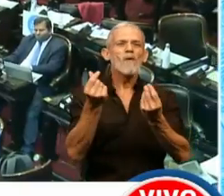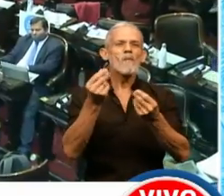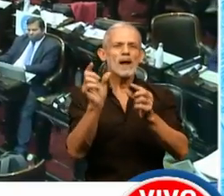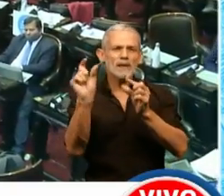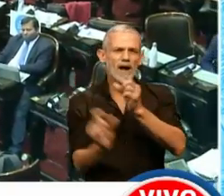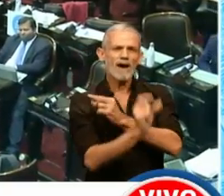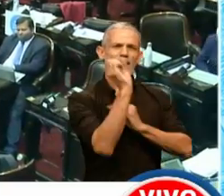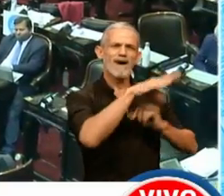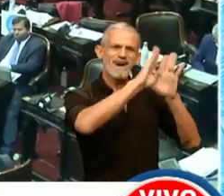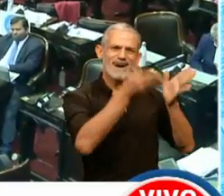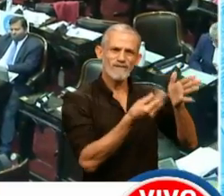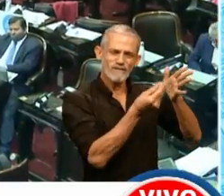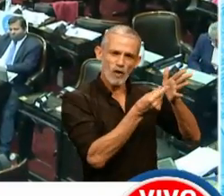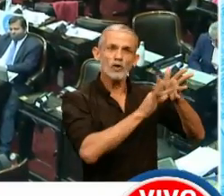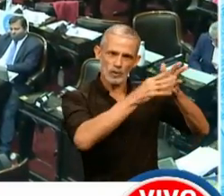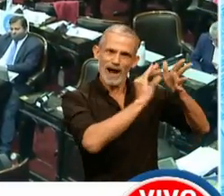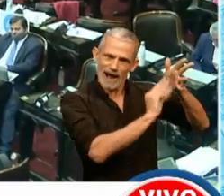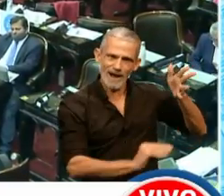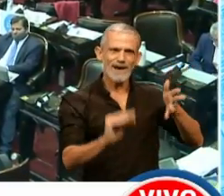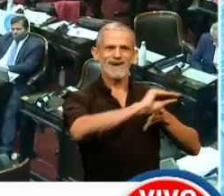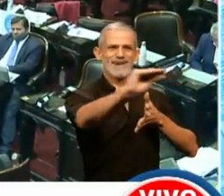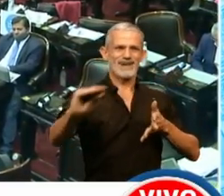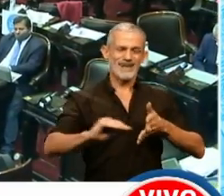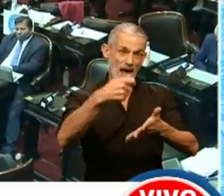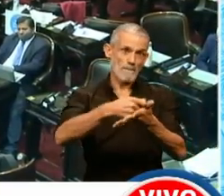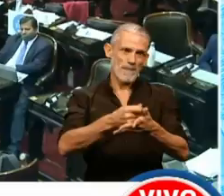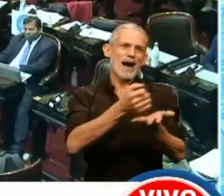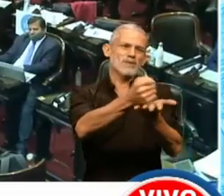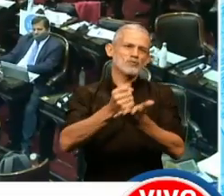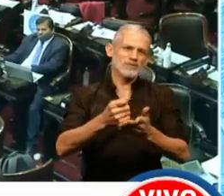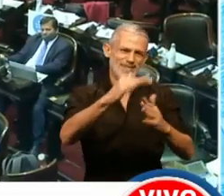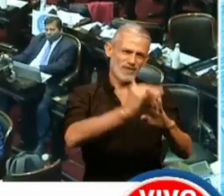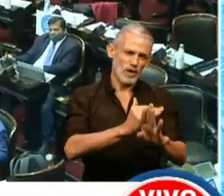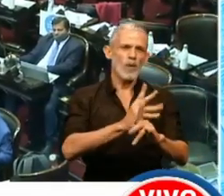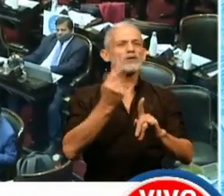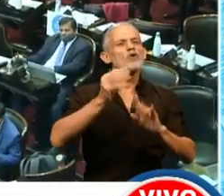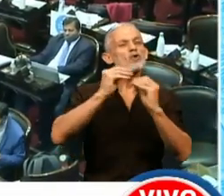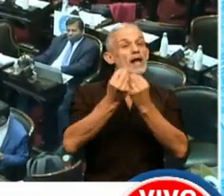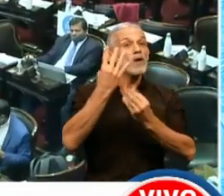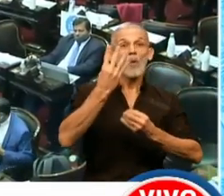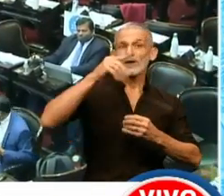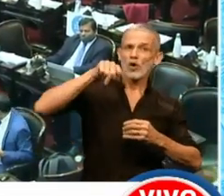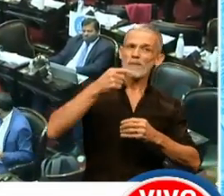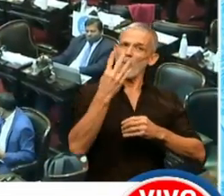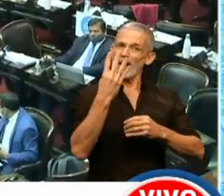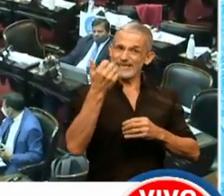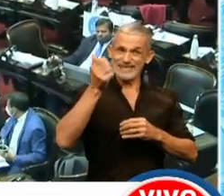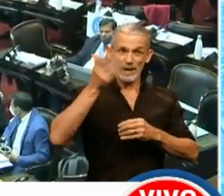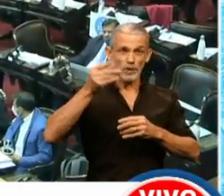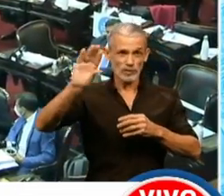que financia este subsidio y que actualmente es de 4 46 %